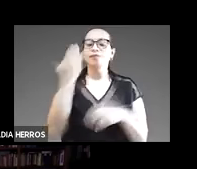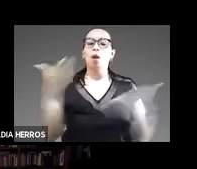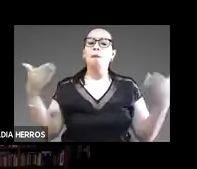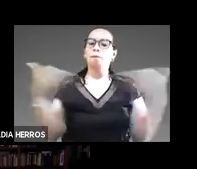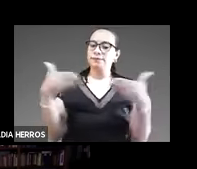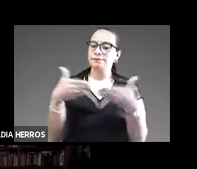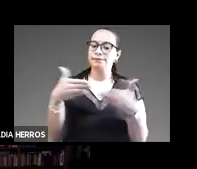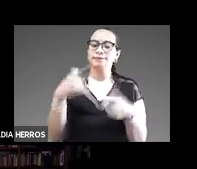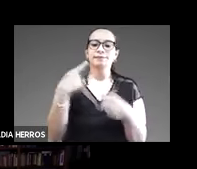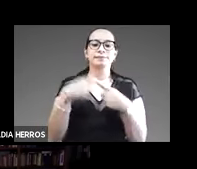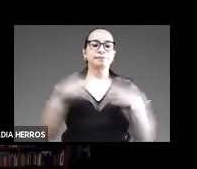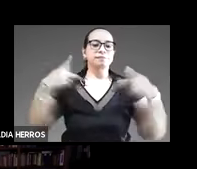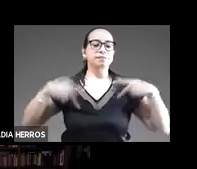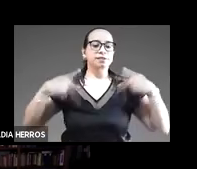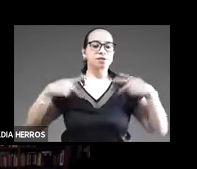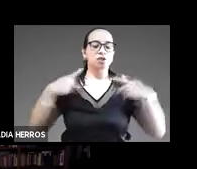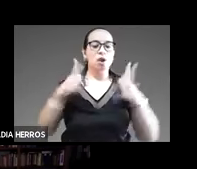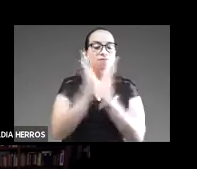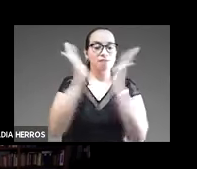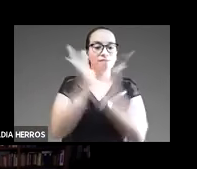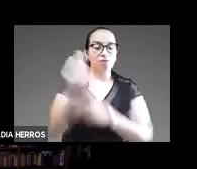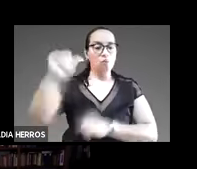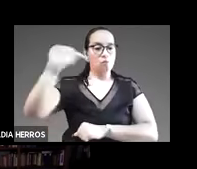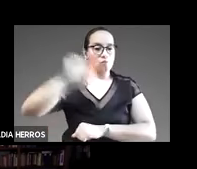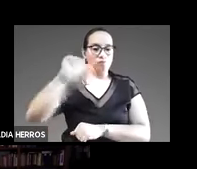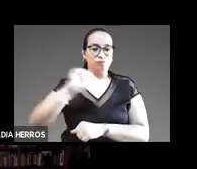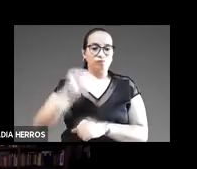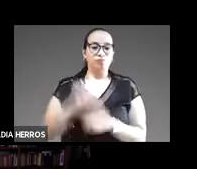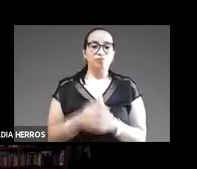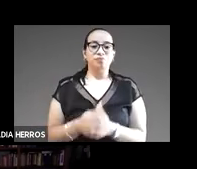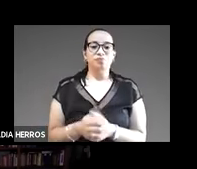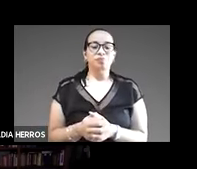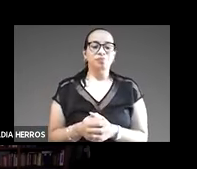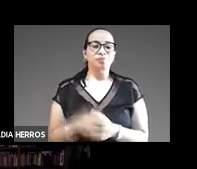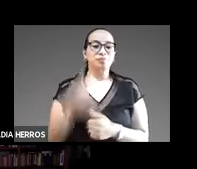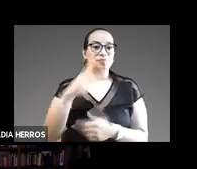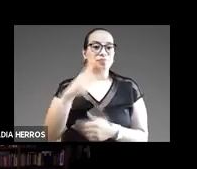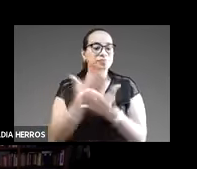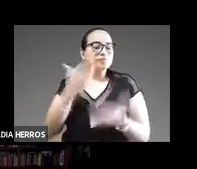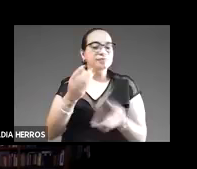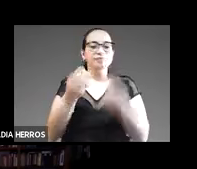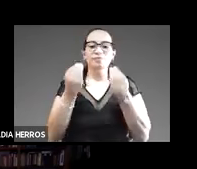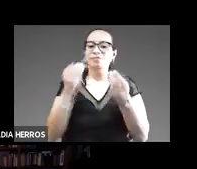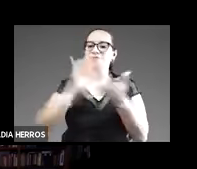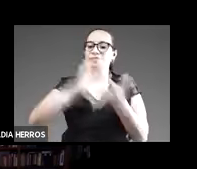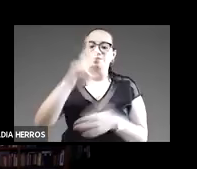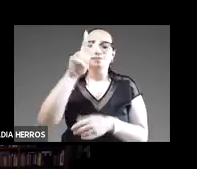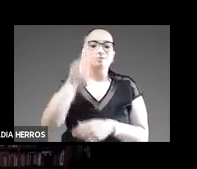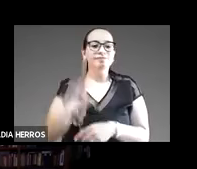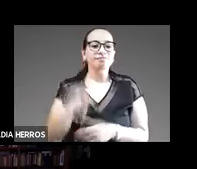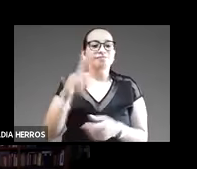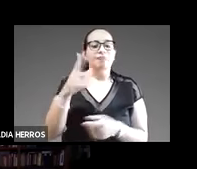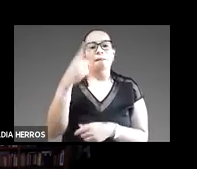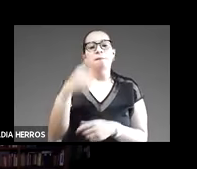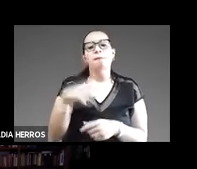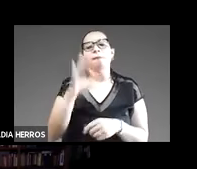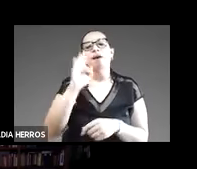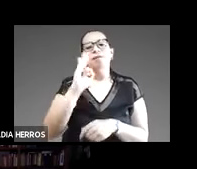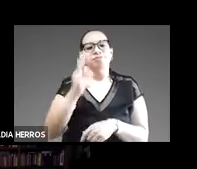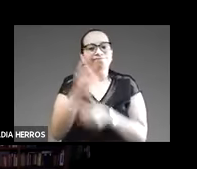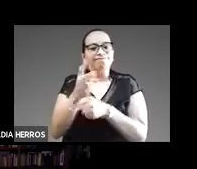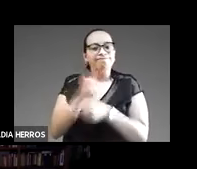presentarles a nuestros participantes del día de hoy, no sin antes agradecerles muchísimo que aceptaran nuestra invitación para participar